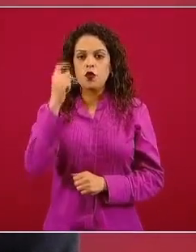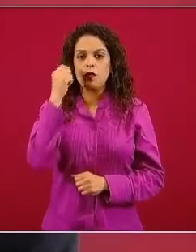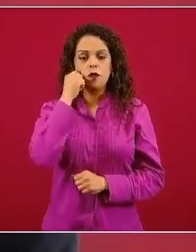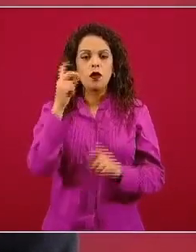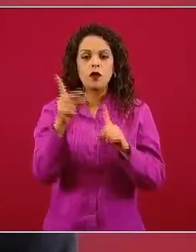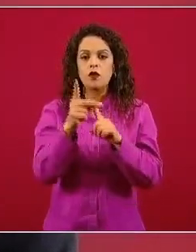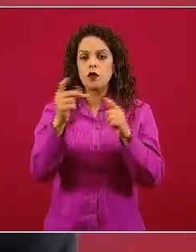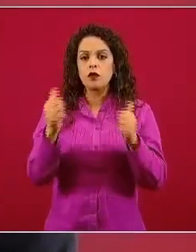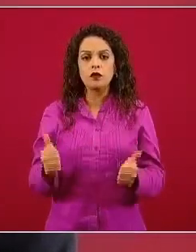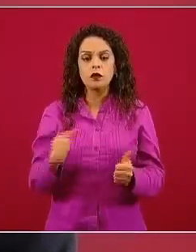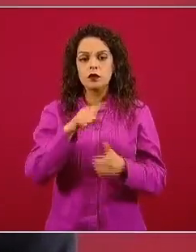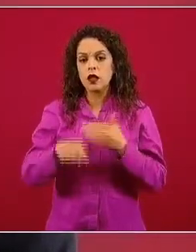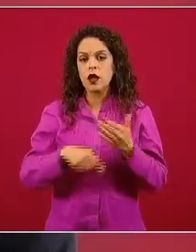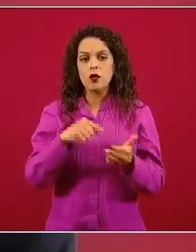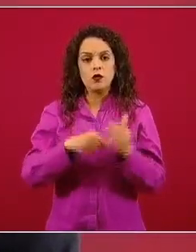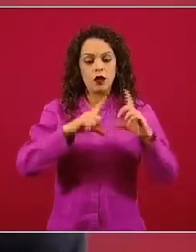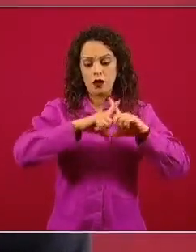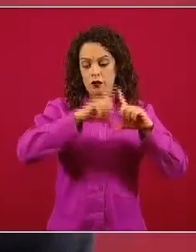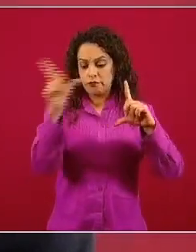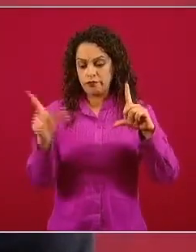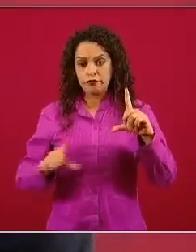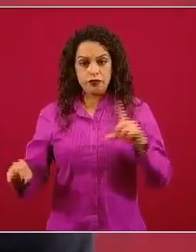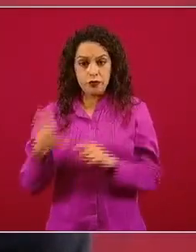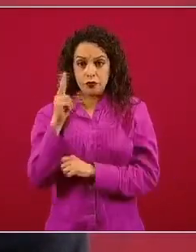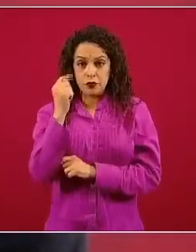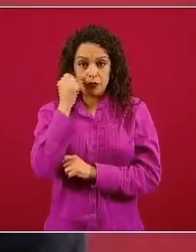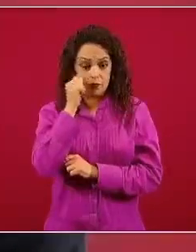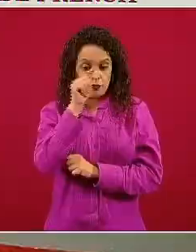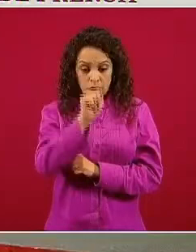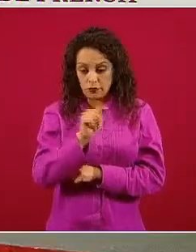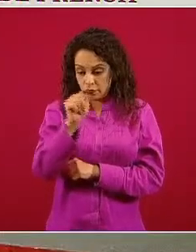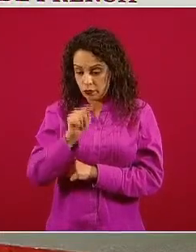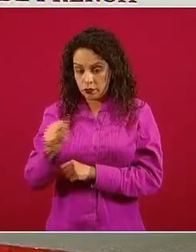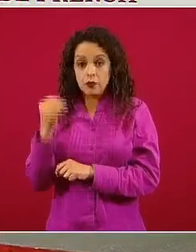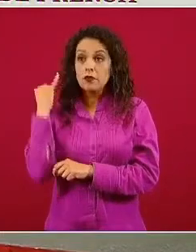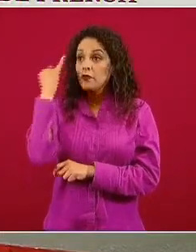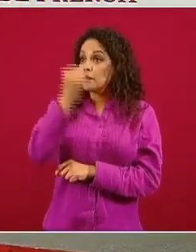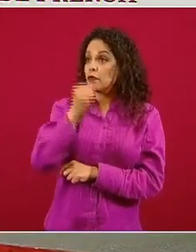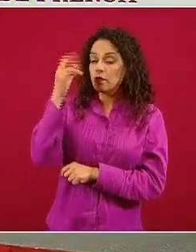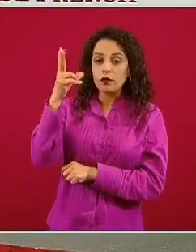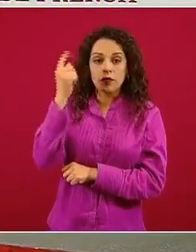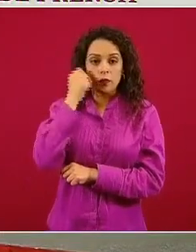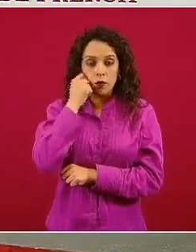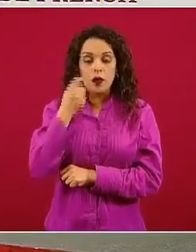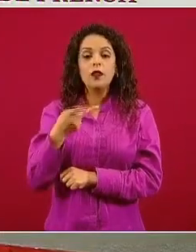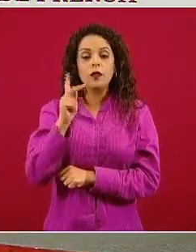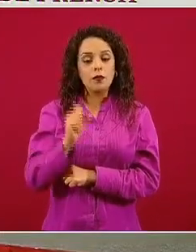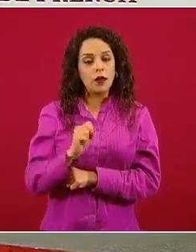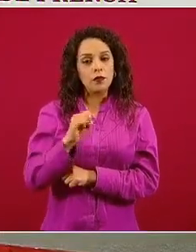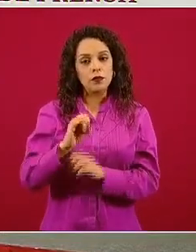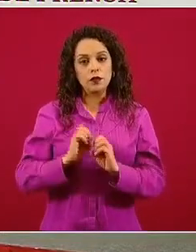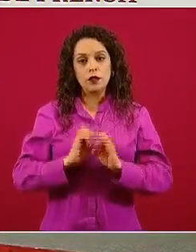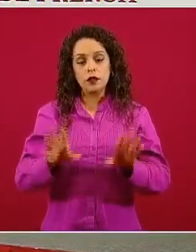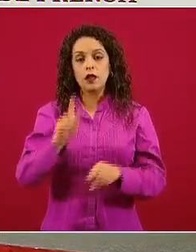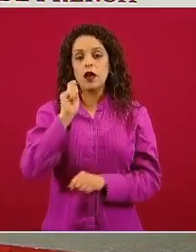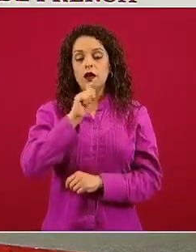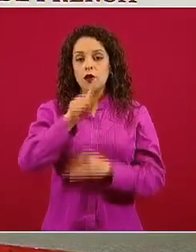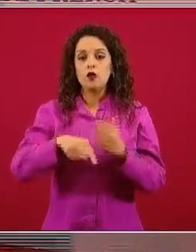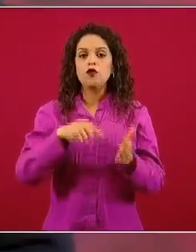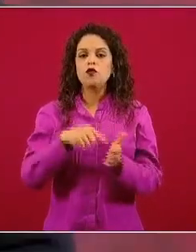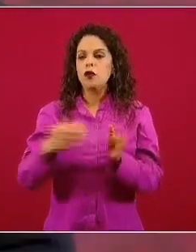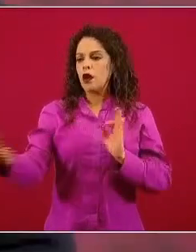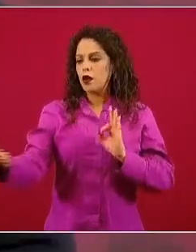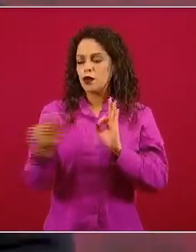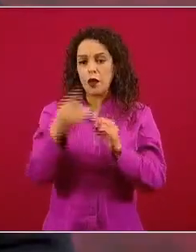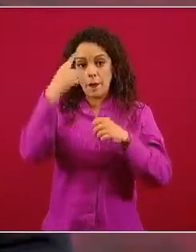el territorio nacional. Y entonces, claro que la logística va a contemplar tanto el acceso cercano que pudiera tener